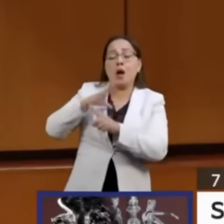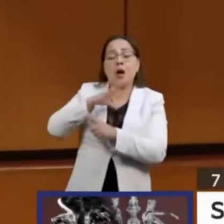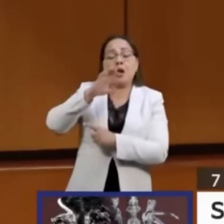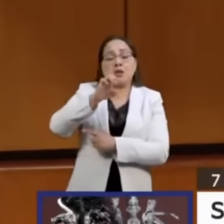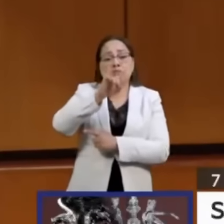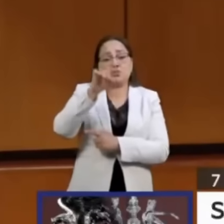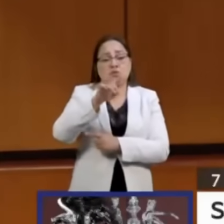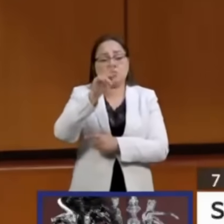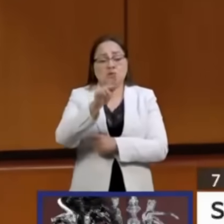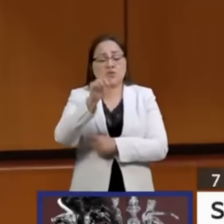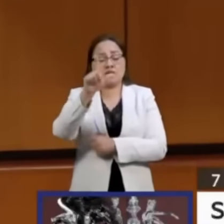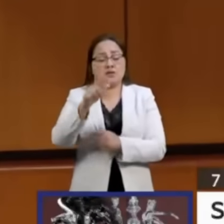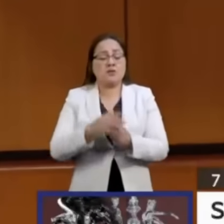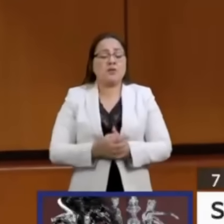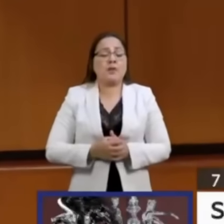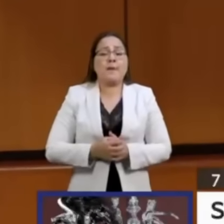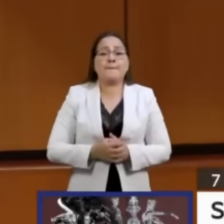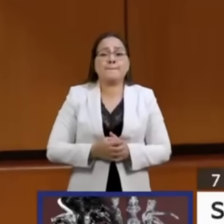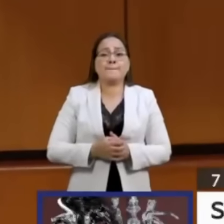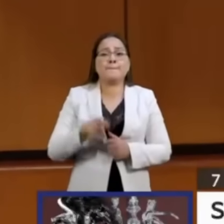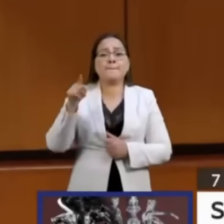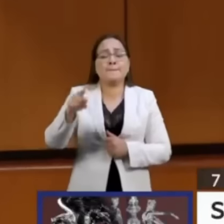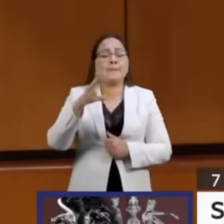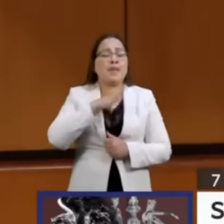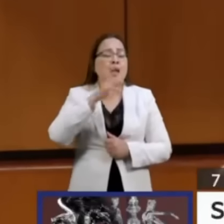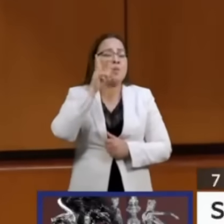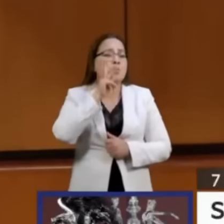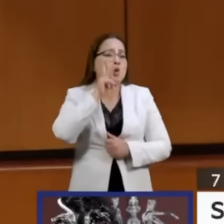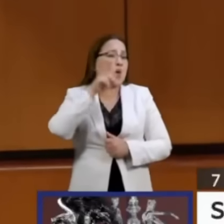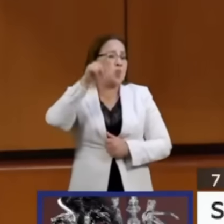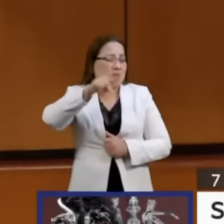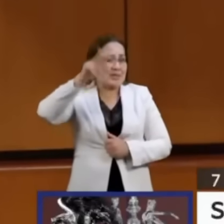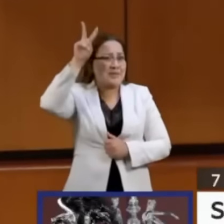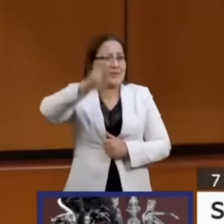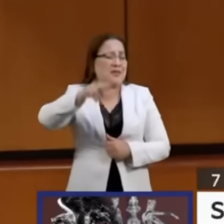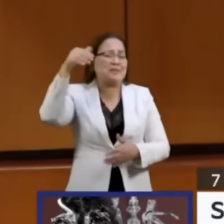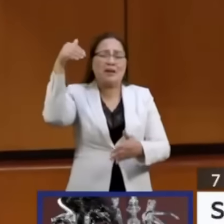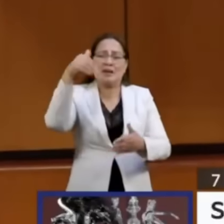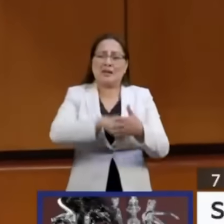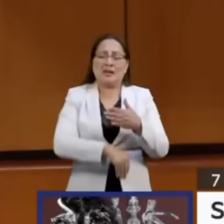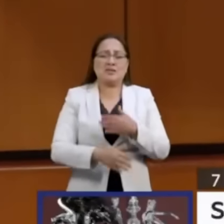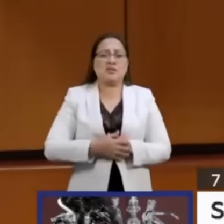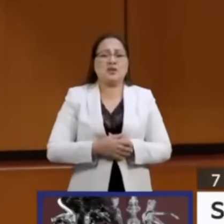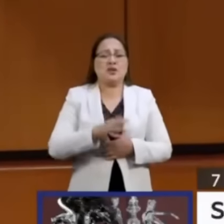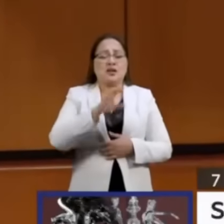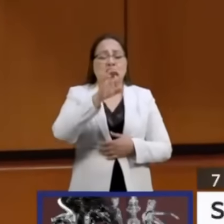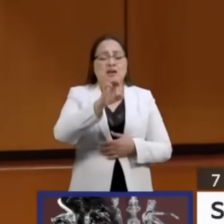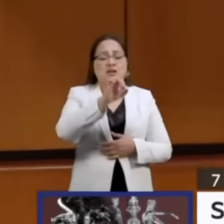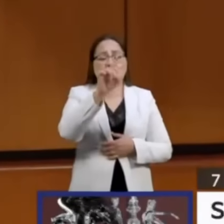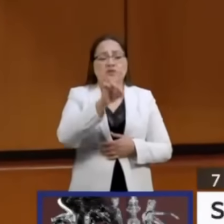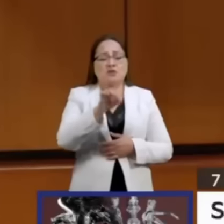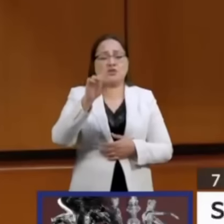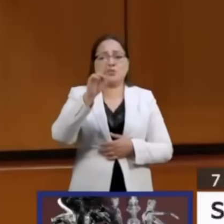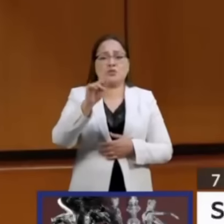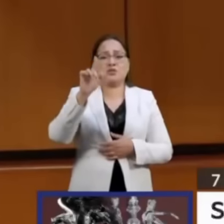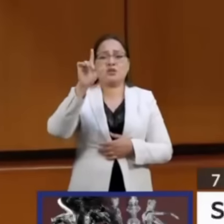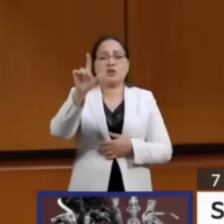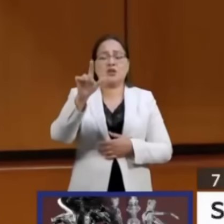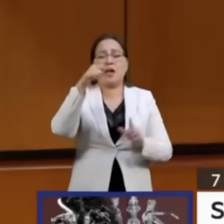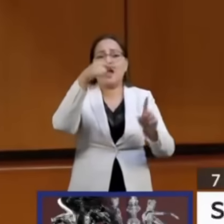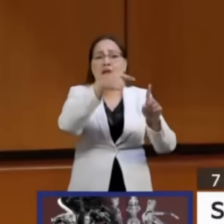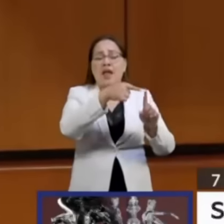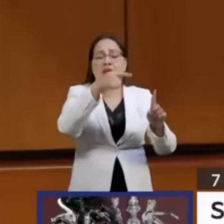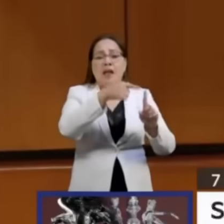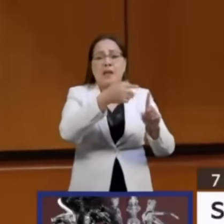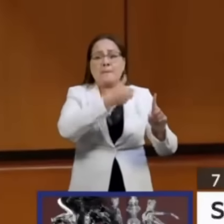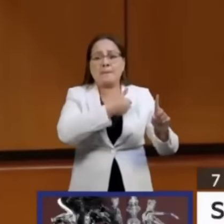además evidencia que están moralmente derrotados. A ver, Ernesto Cedillo fue el presidente de Malas